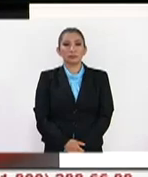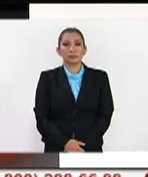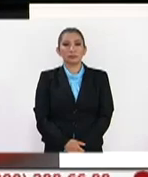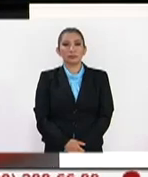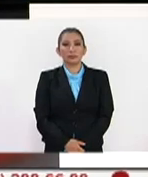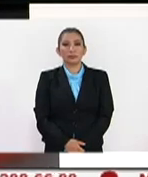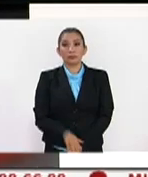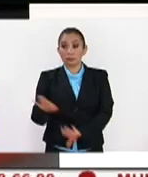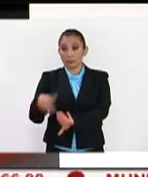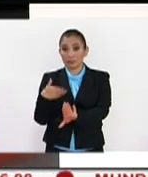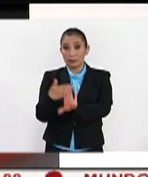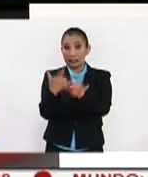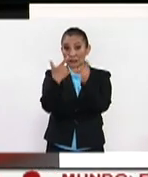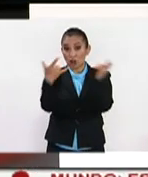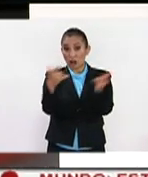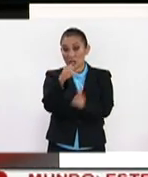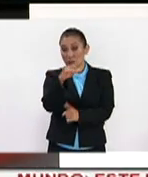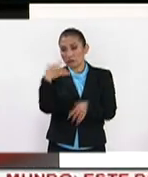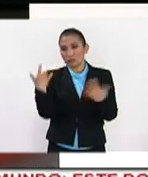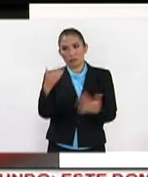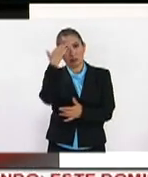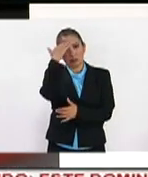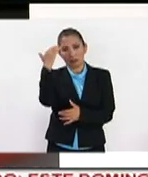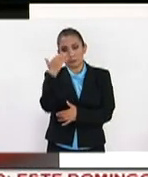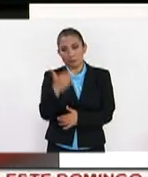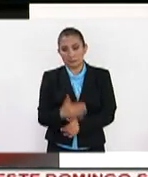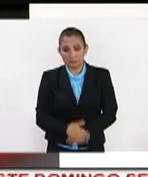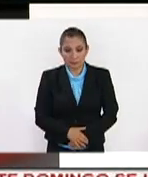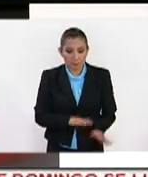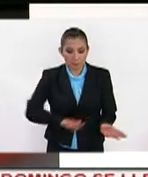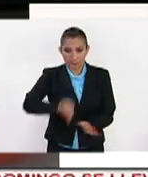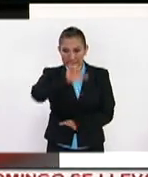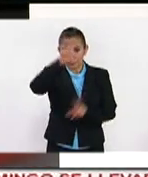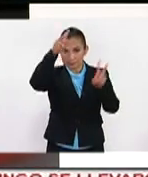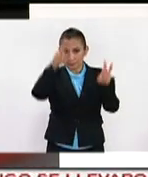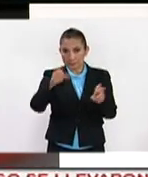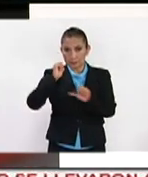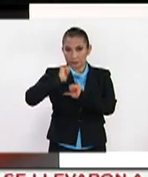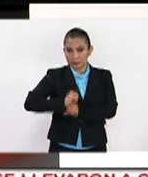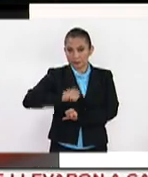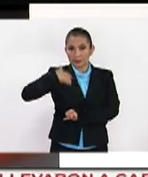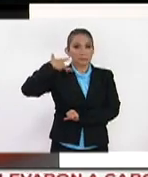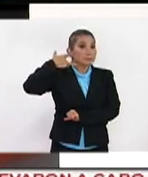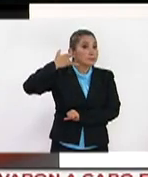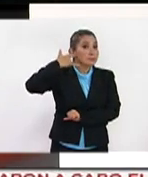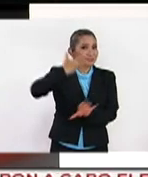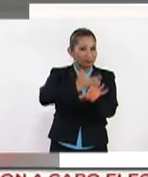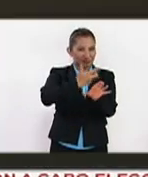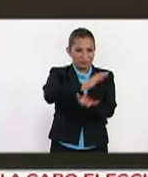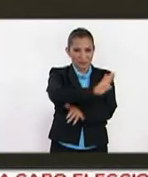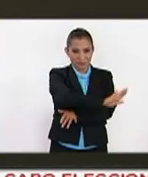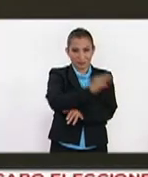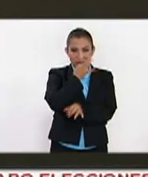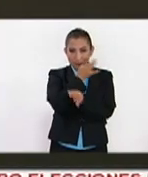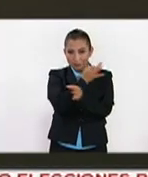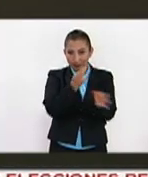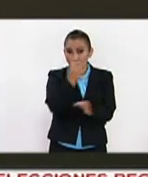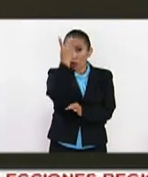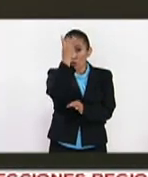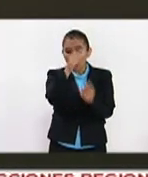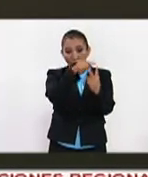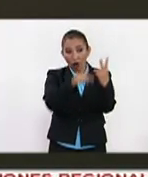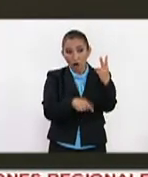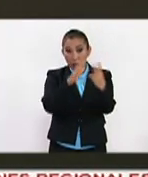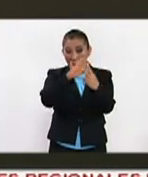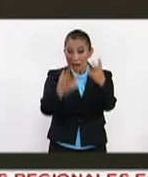El peor atentado en la historia de Somalia, que acaba de suceder. En otros asuntos, autoridades de California en los Estados Unidos informaron que 2 de